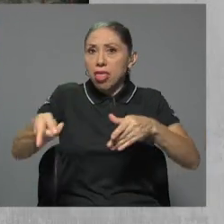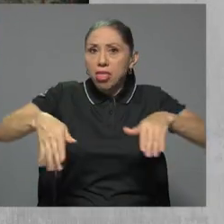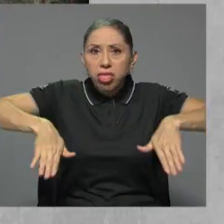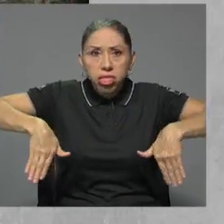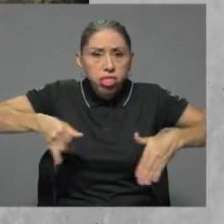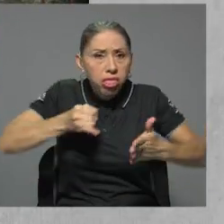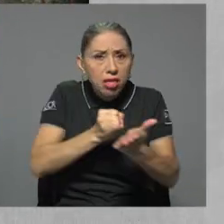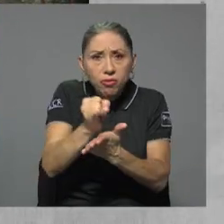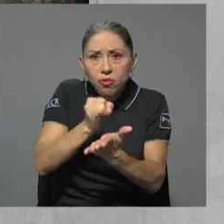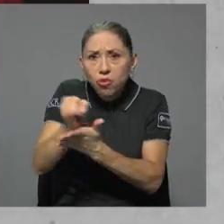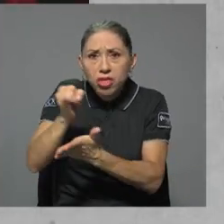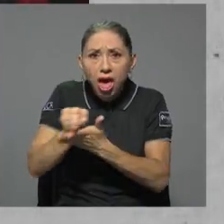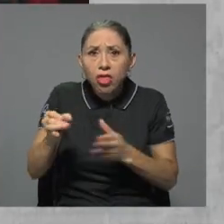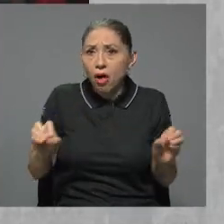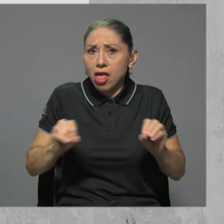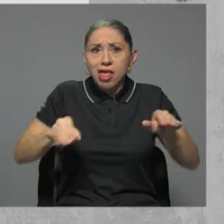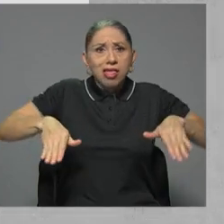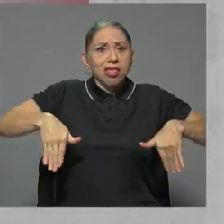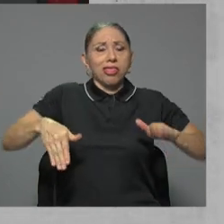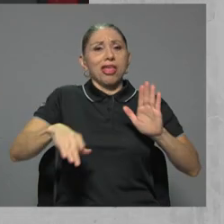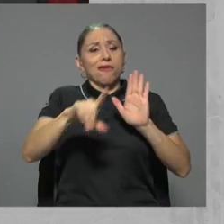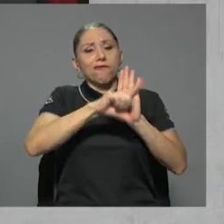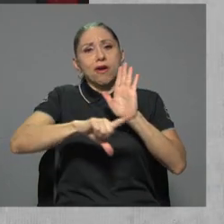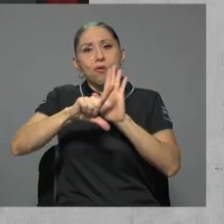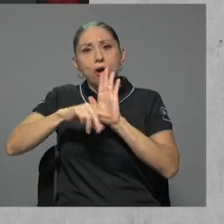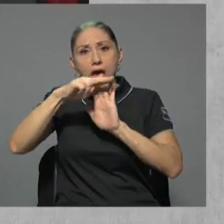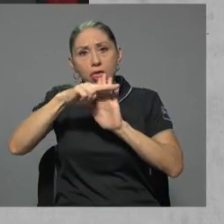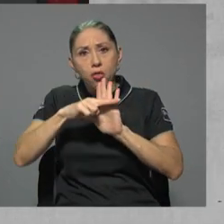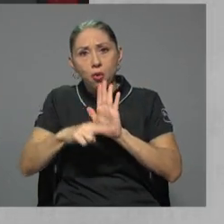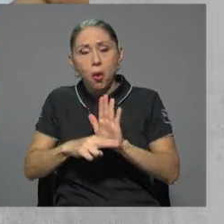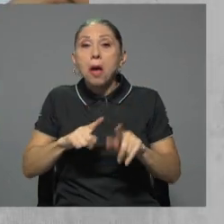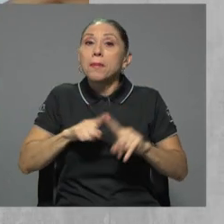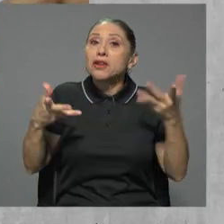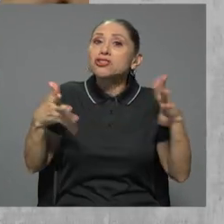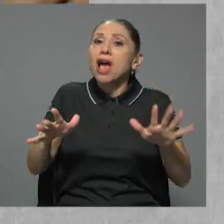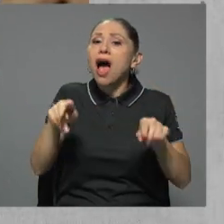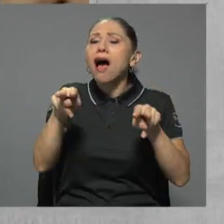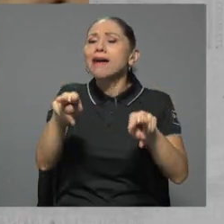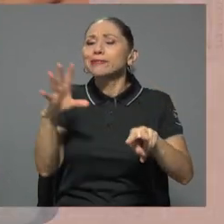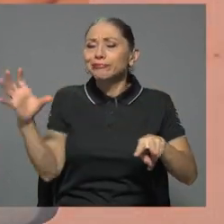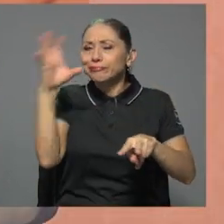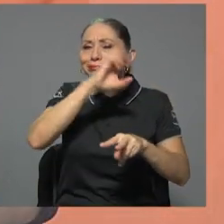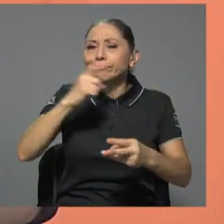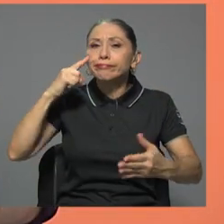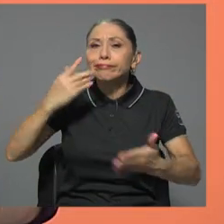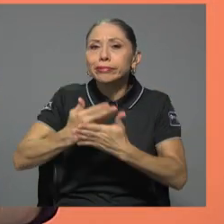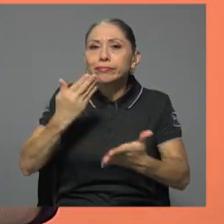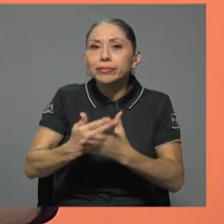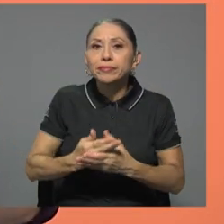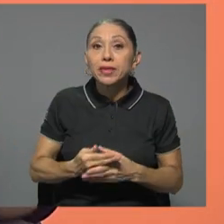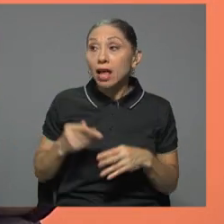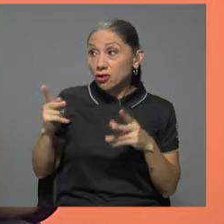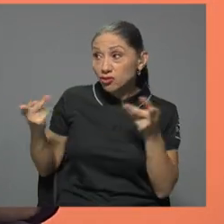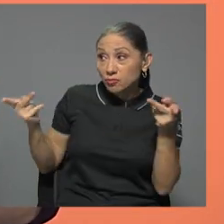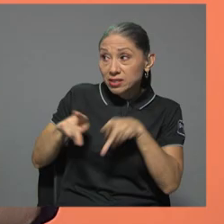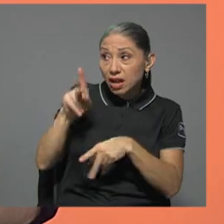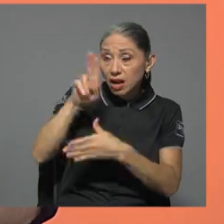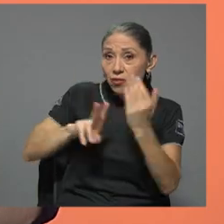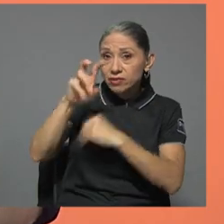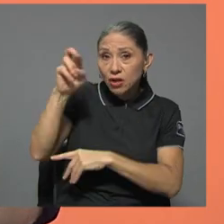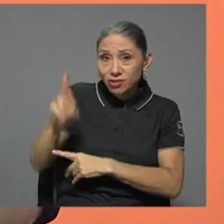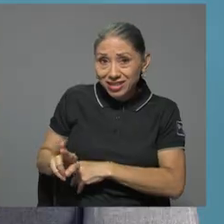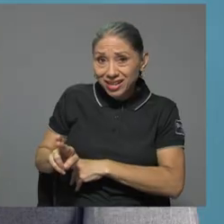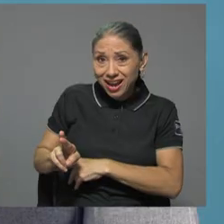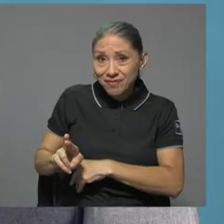sido tampoco regulado como decía usted pero que si ya ha sido por lo menos evidenciado verdad nos pasará a esa universidad de costa rica bueno ya se